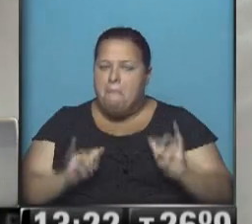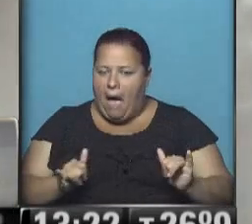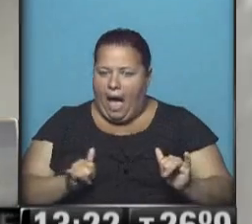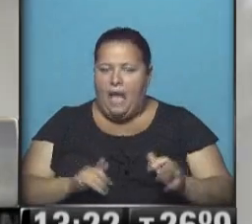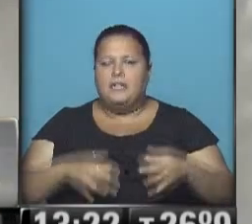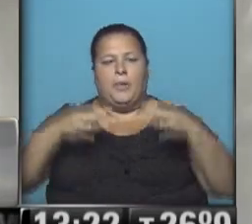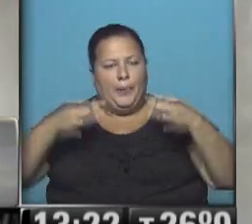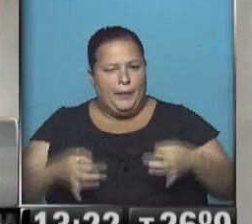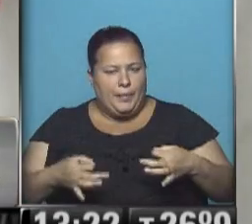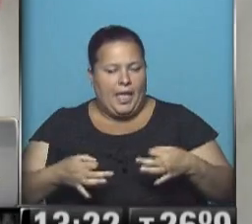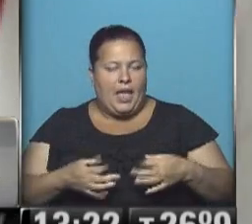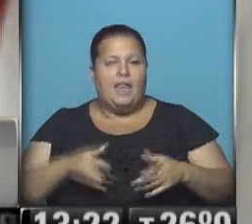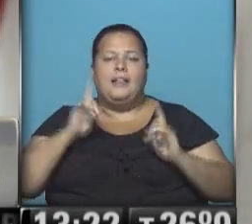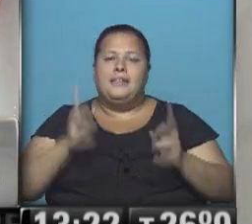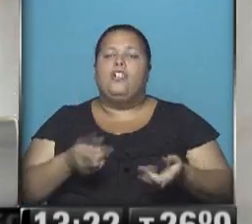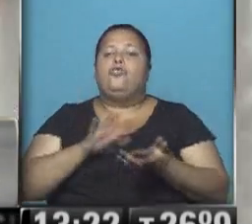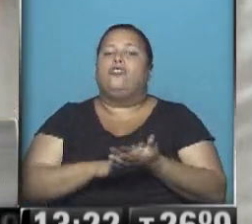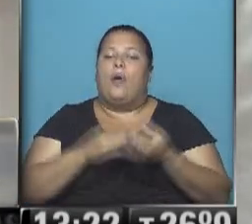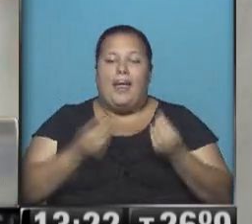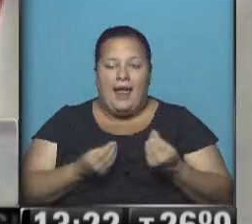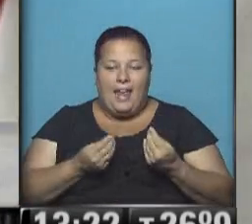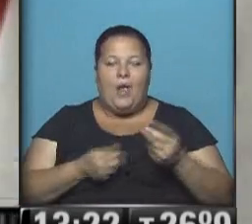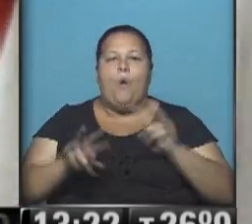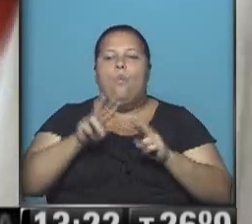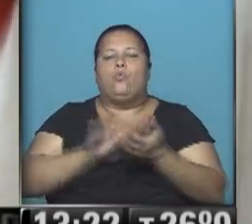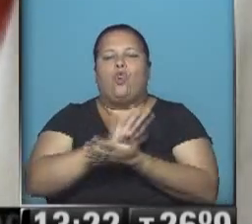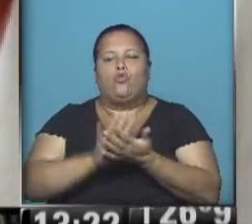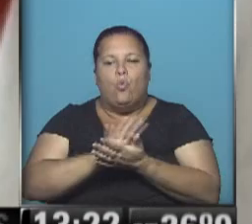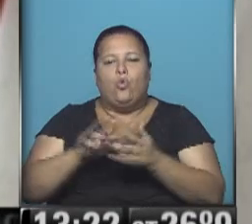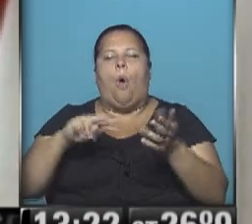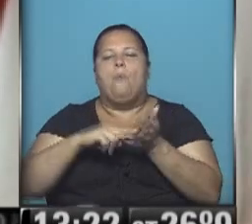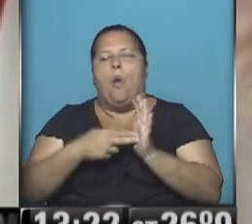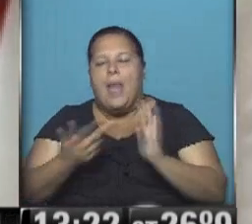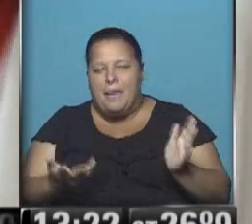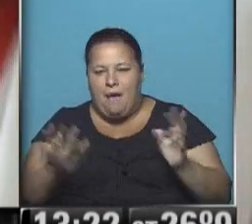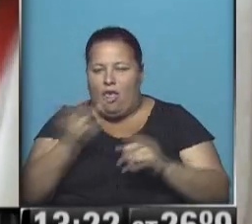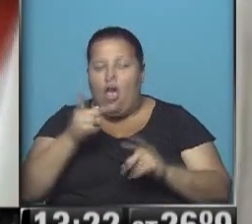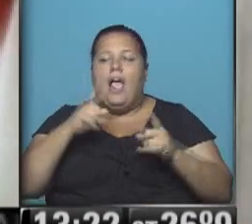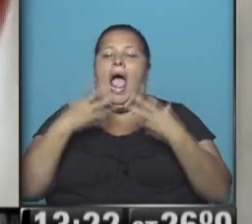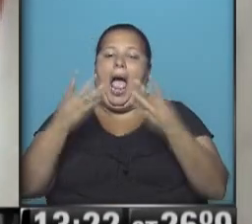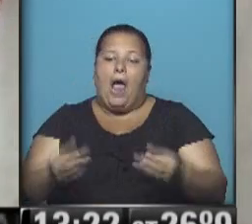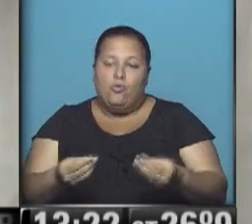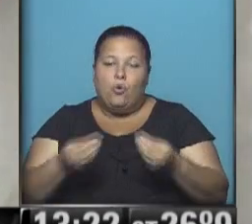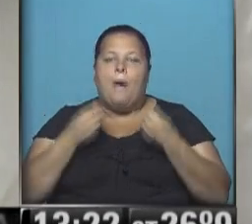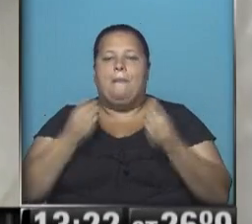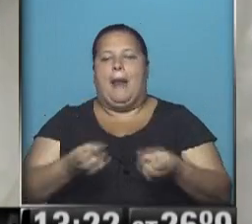pacíficamente, civilizadamente, en función de encontrar solución a problemas comunes y contribuir con ello